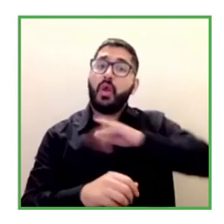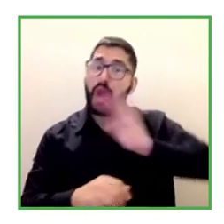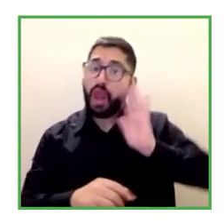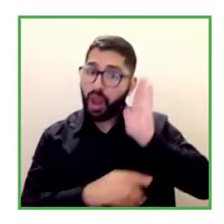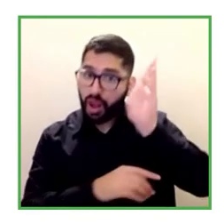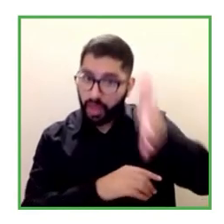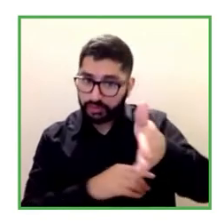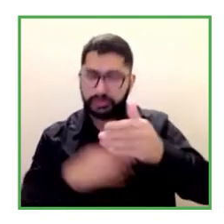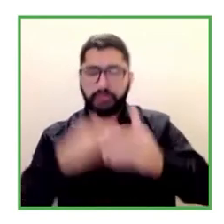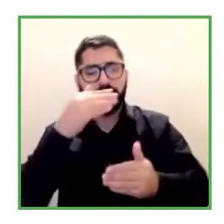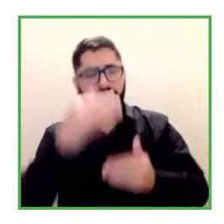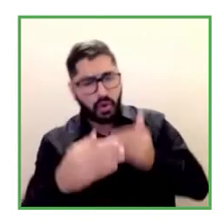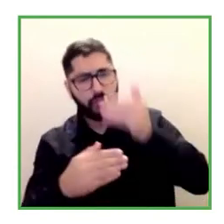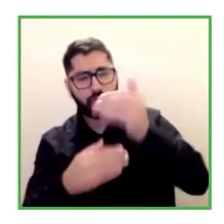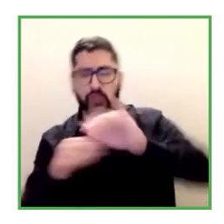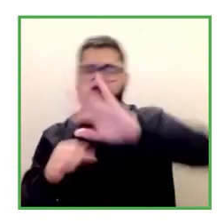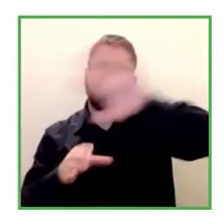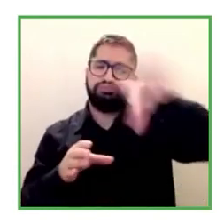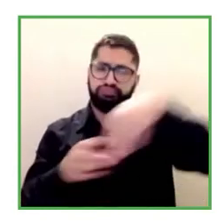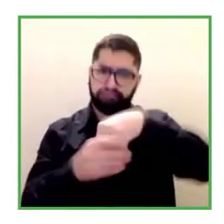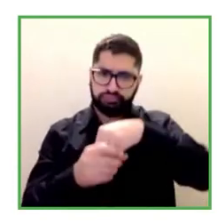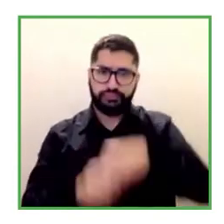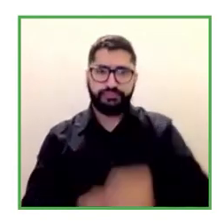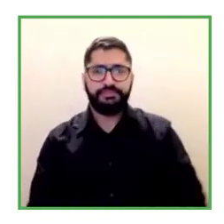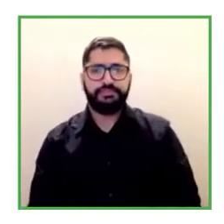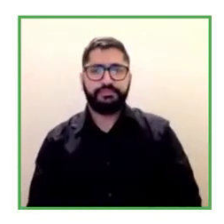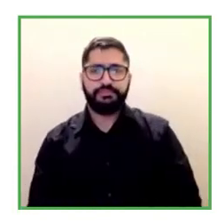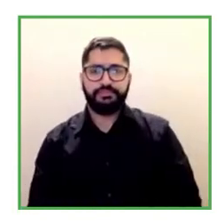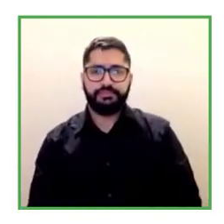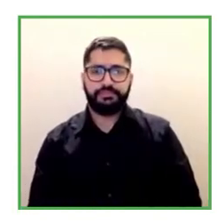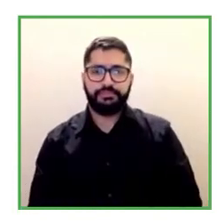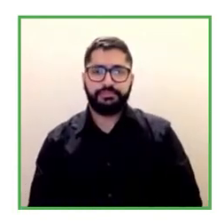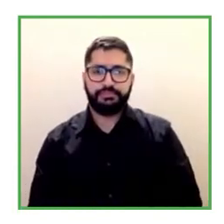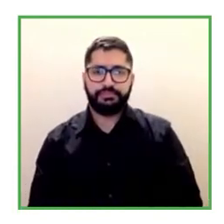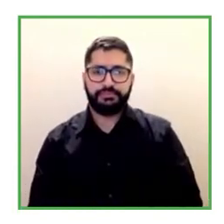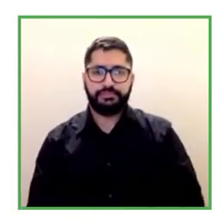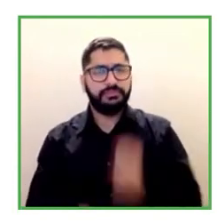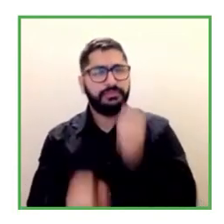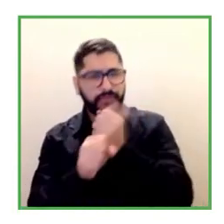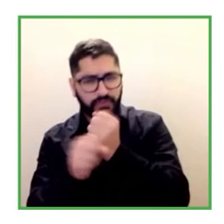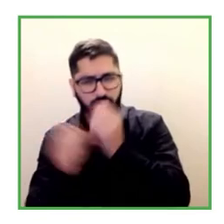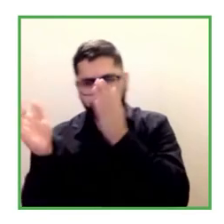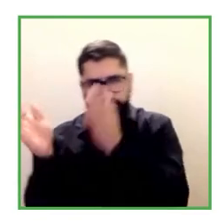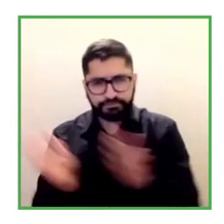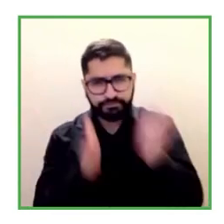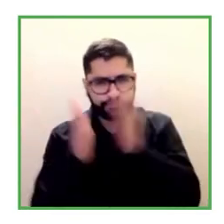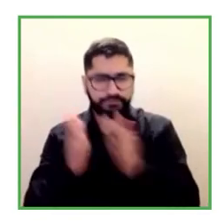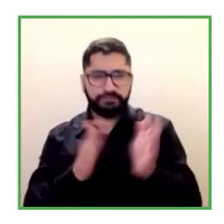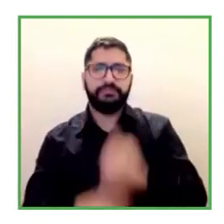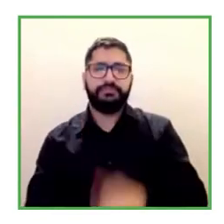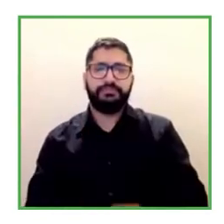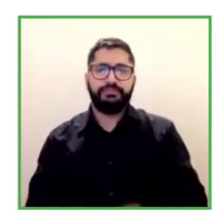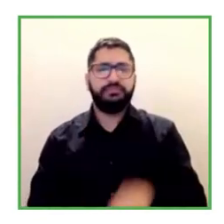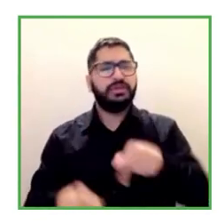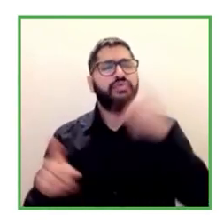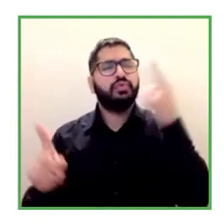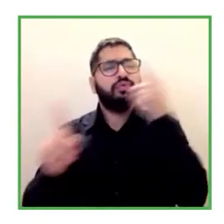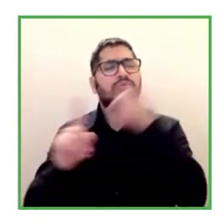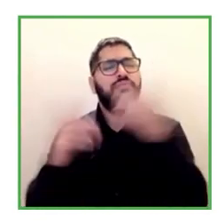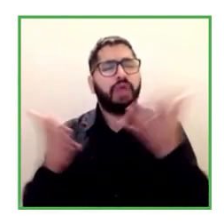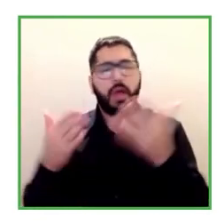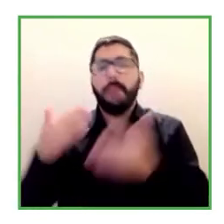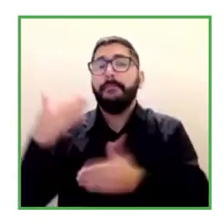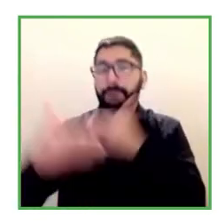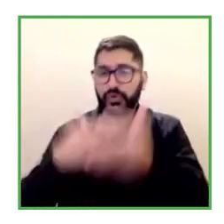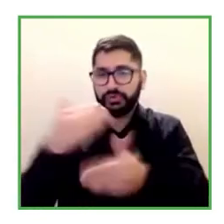humano. Sin que se implementen ajustes en esos subprocesos, no vamos a poder garantizar la permanencia